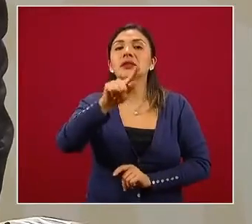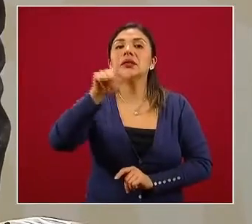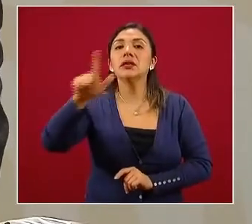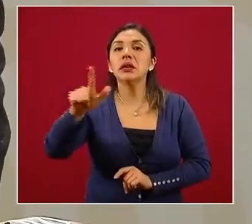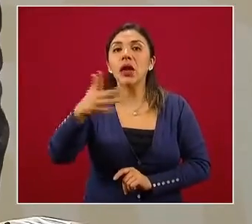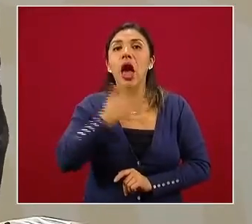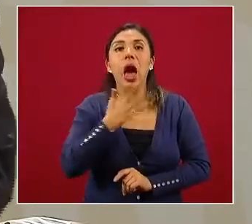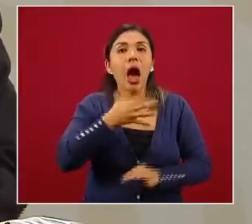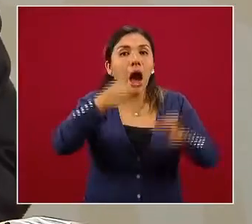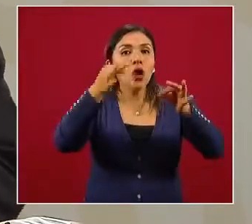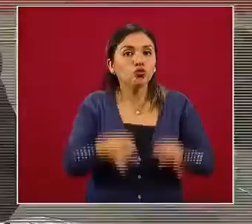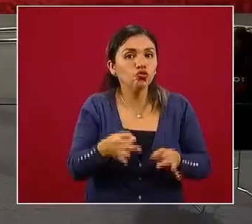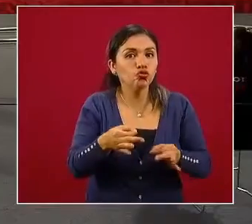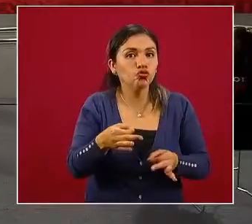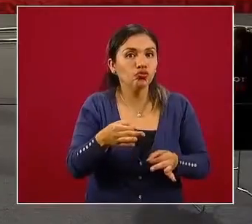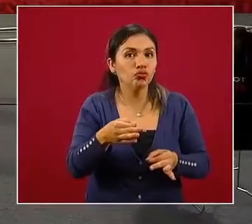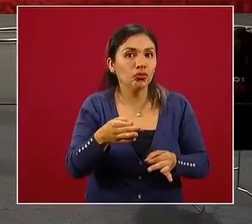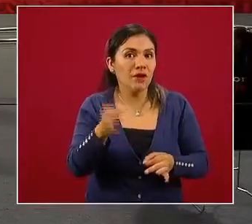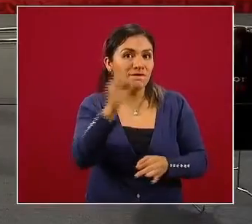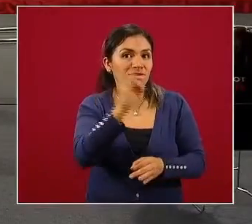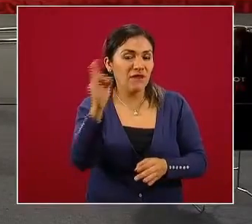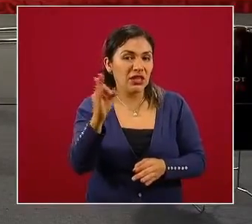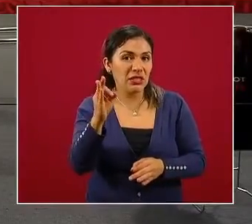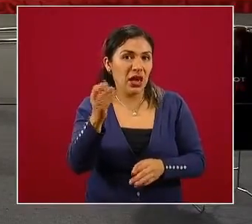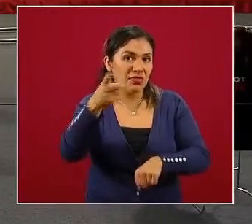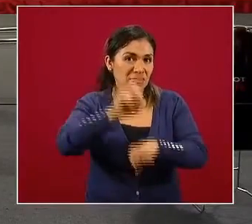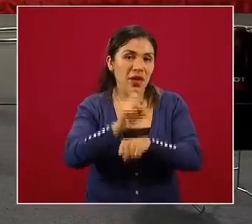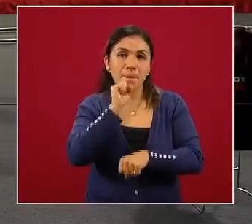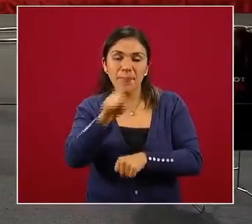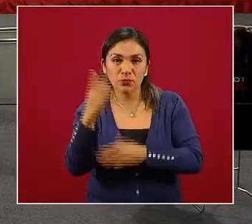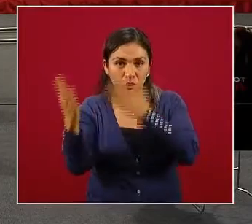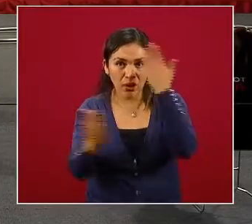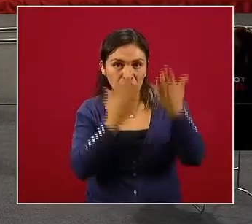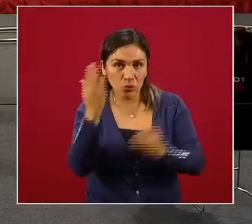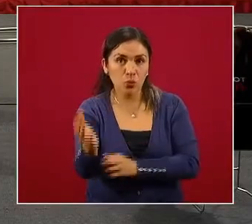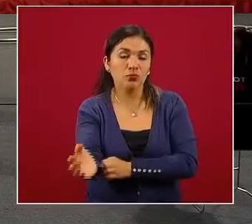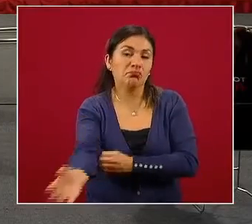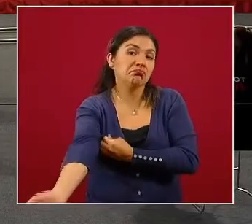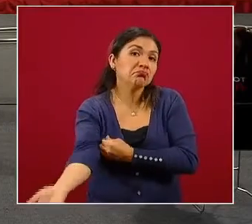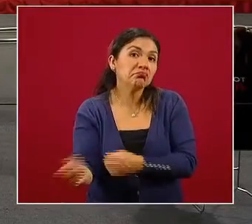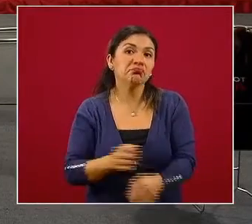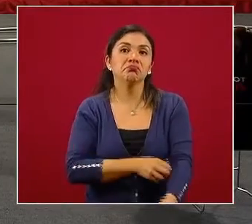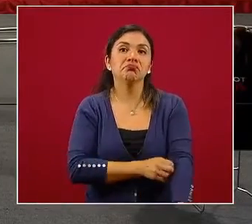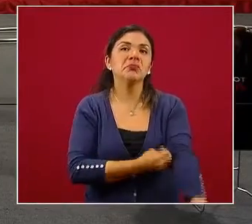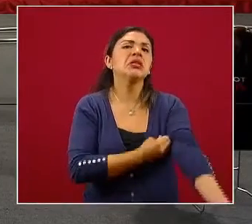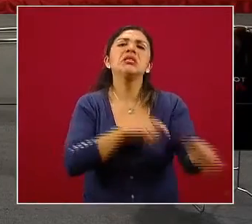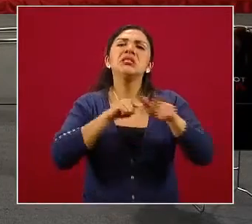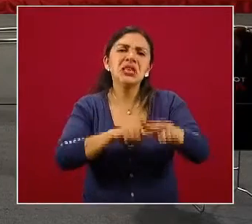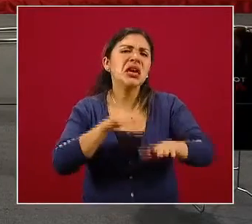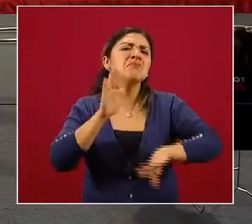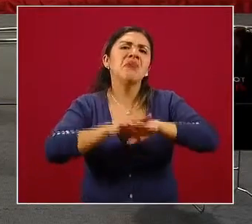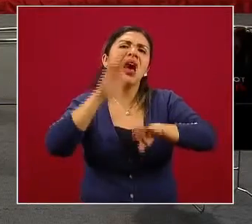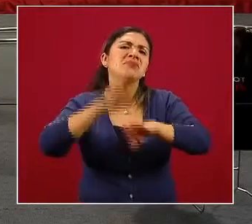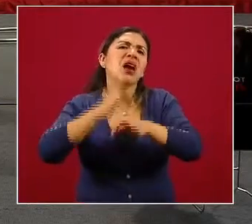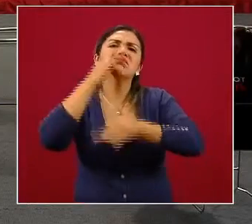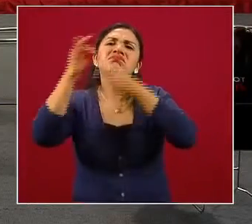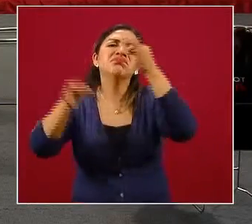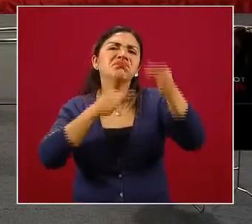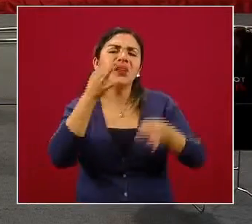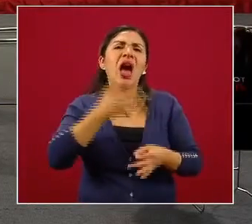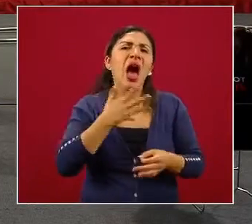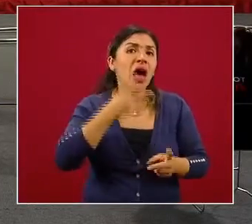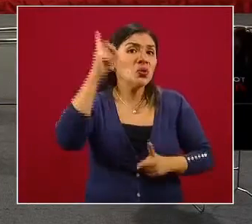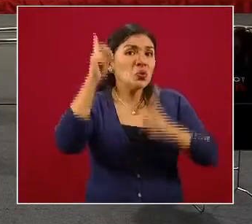5,777 que tenemos o las que había en la fecha de corte de ese estudio. Entonces, seguirán apareciendo, siempre que haya